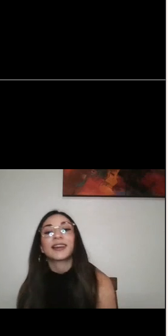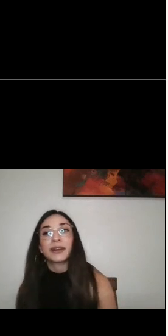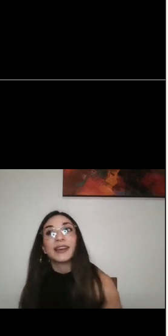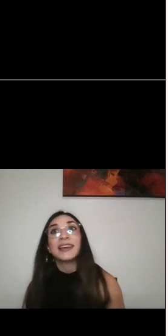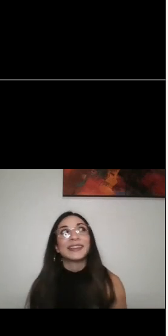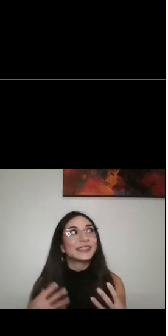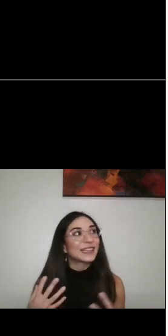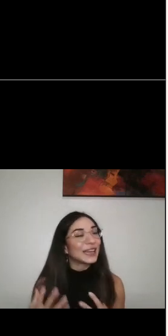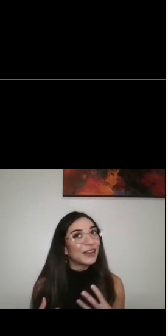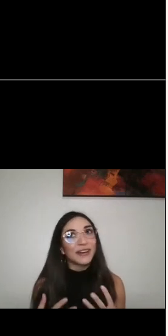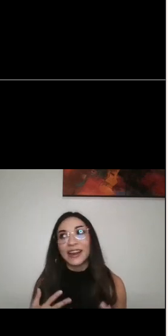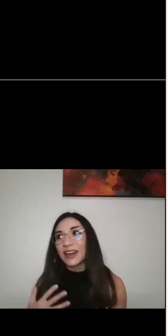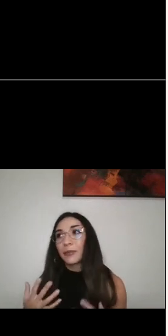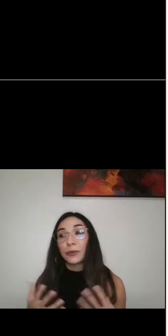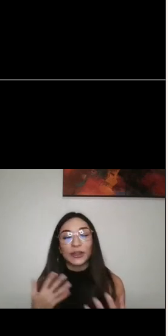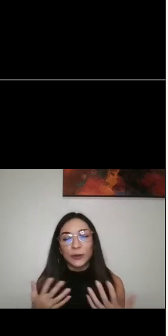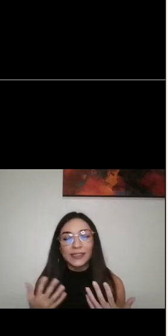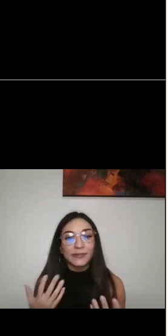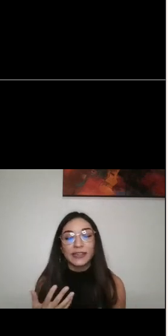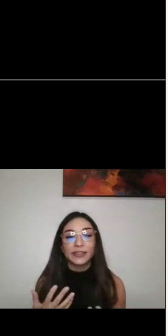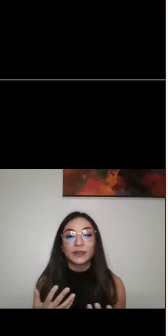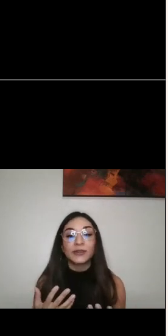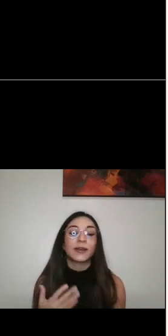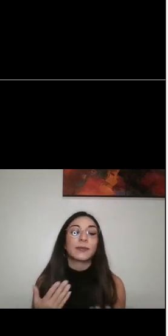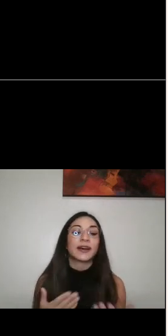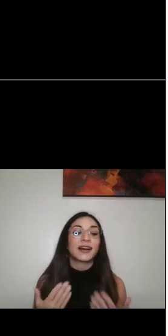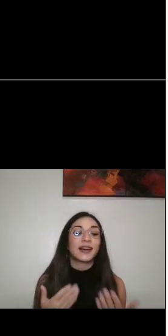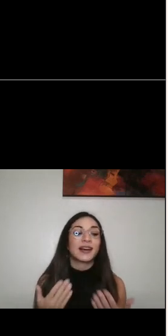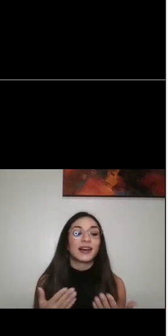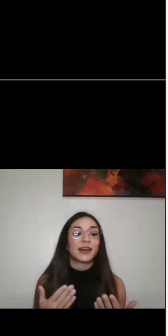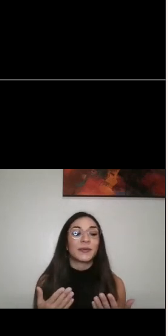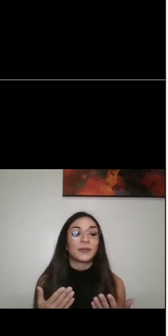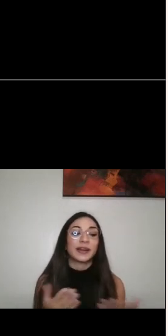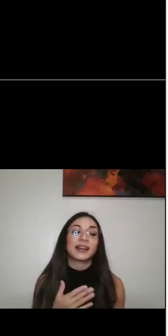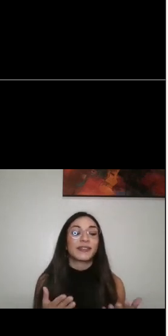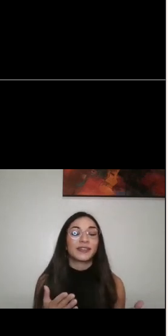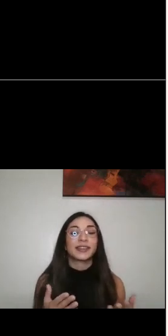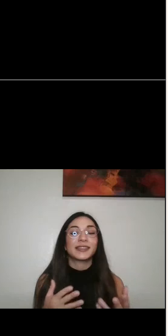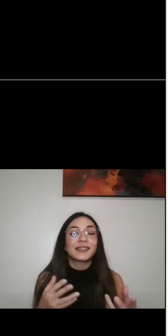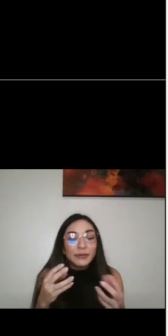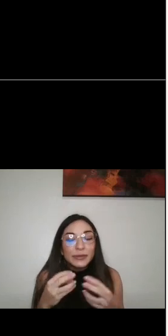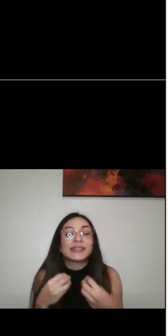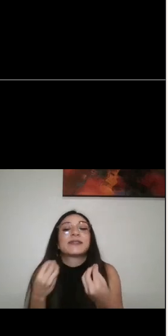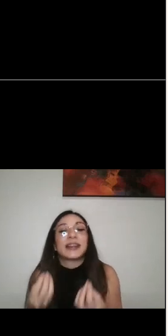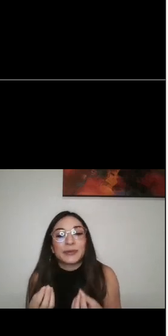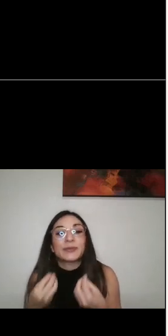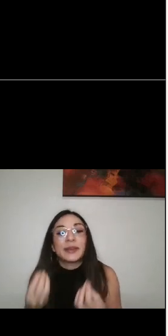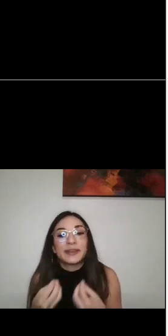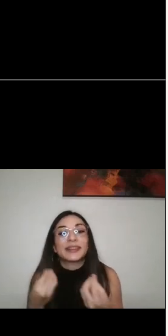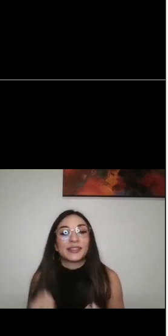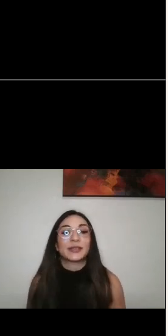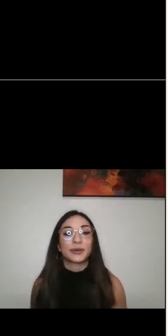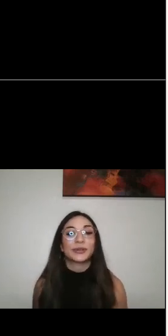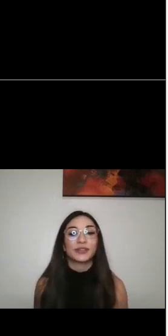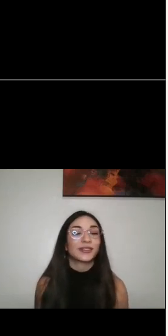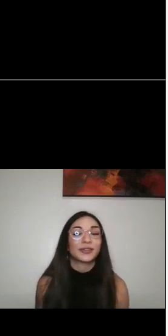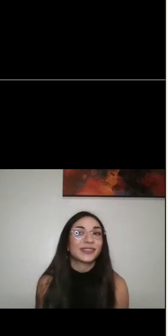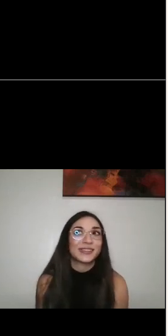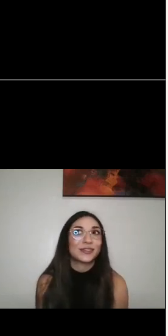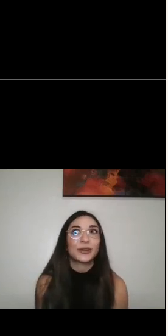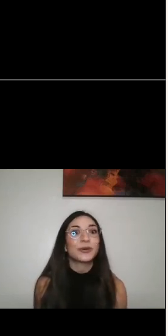que, ¿verdad? Describa, narre, porque toda esa estimulación va a, valga la redundancia, estimular imitación y